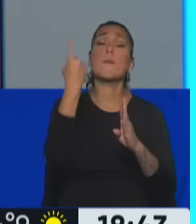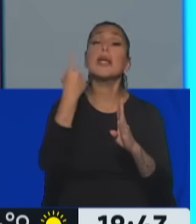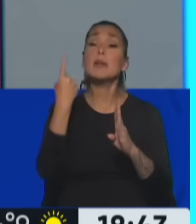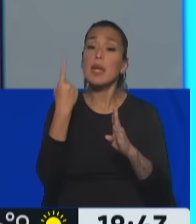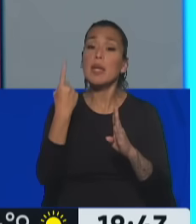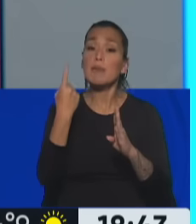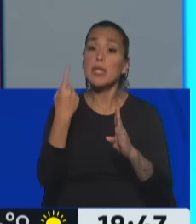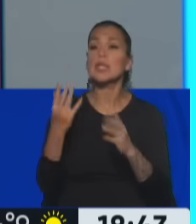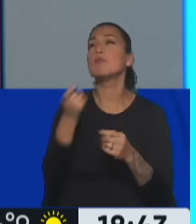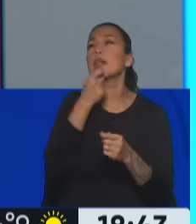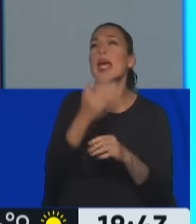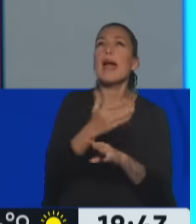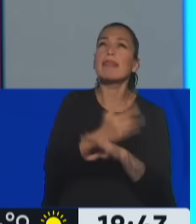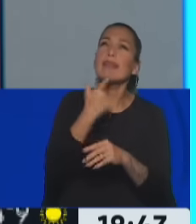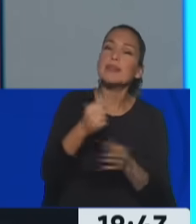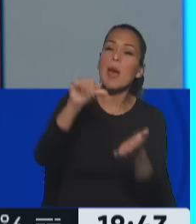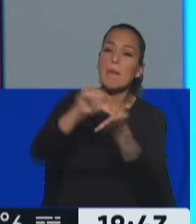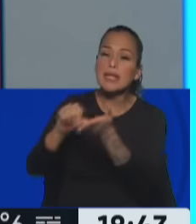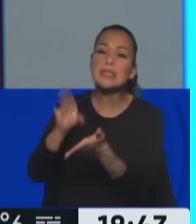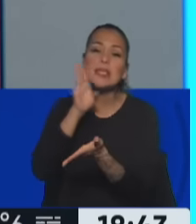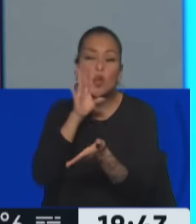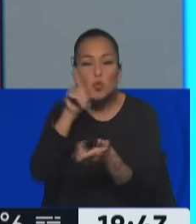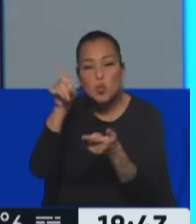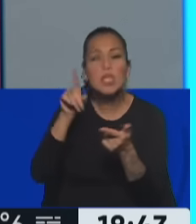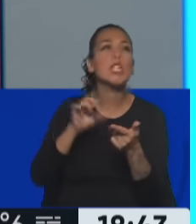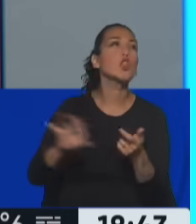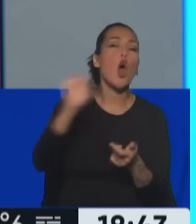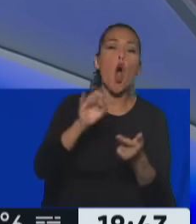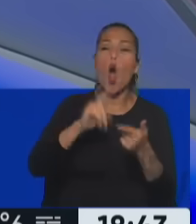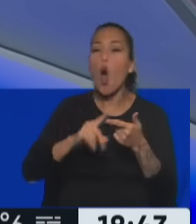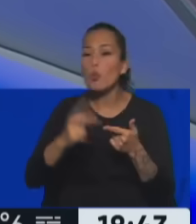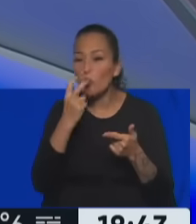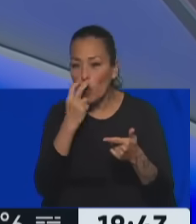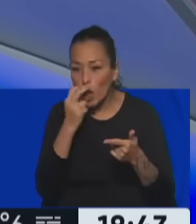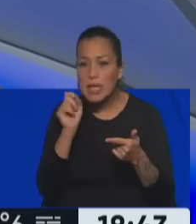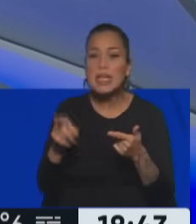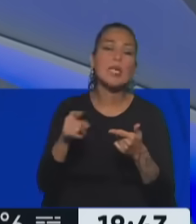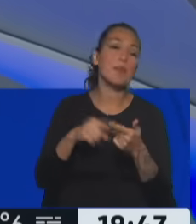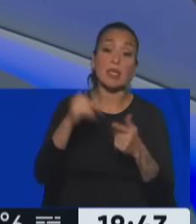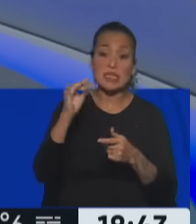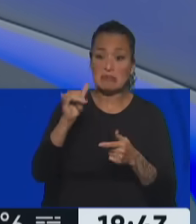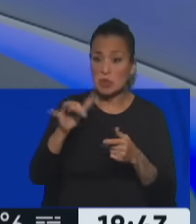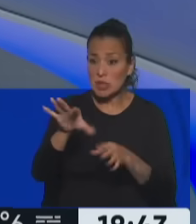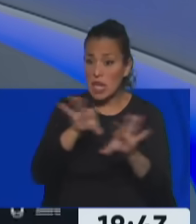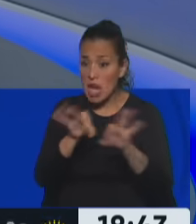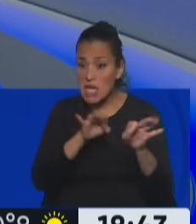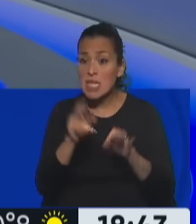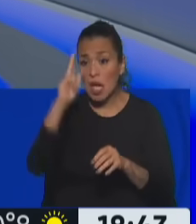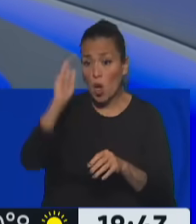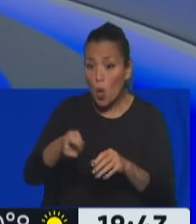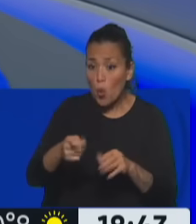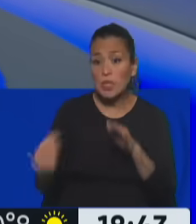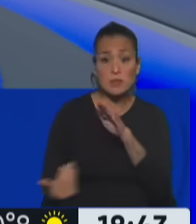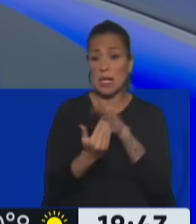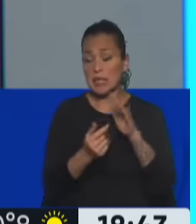hecho, los casos de Estados Unidos o de Bolivia, que en algunas partes sí se da la elección de los magistrados o de los jueces por